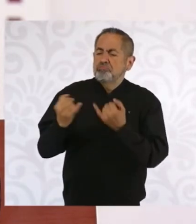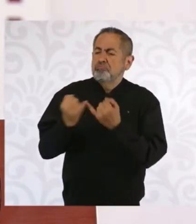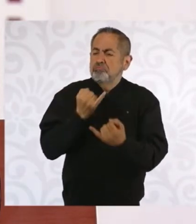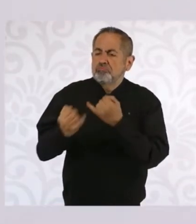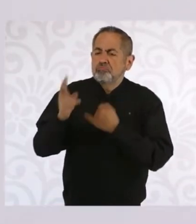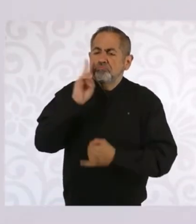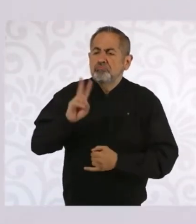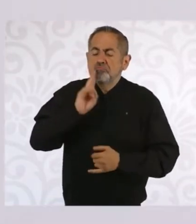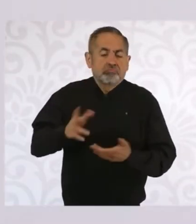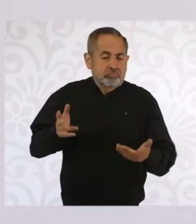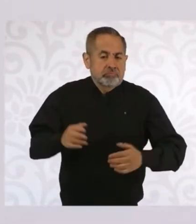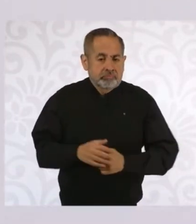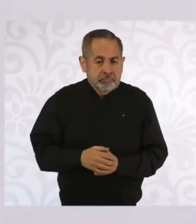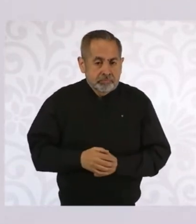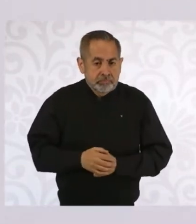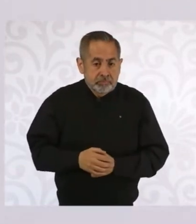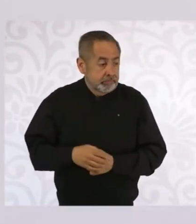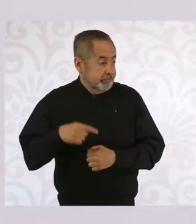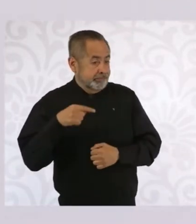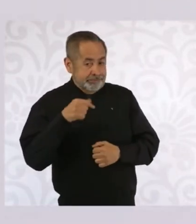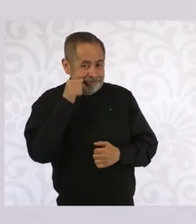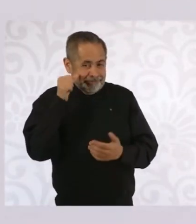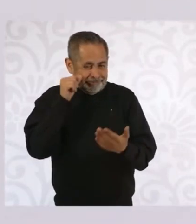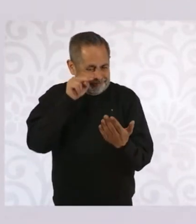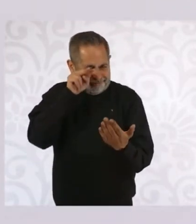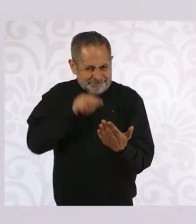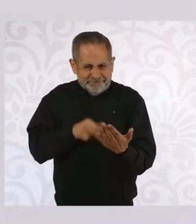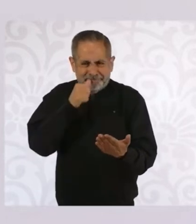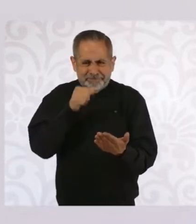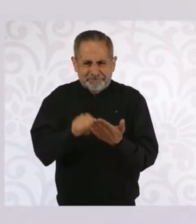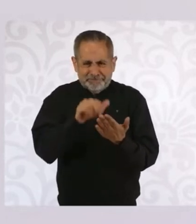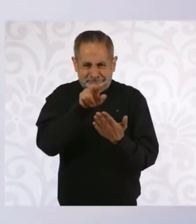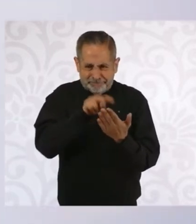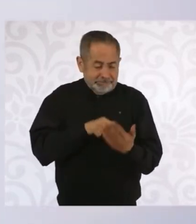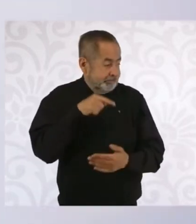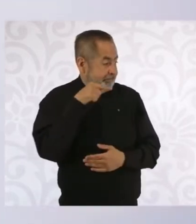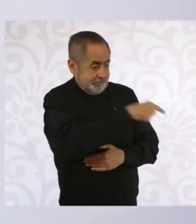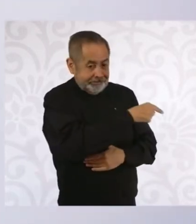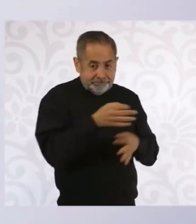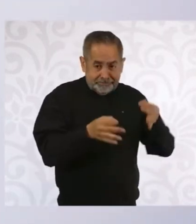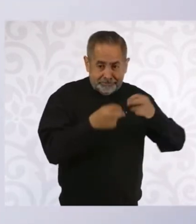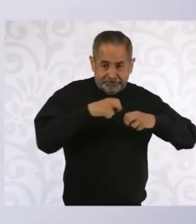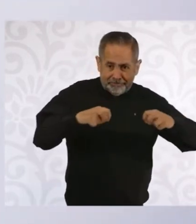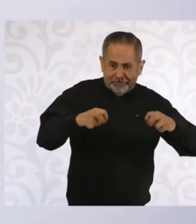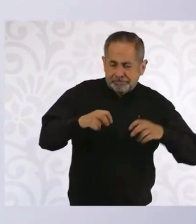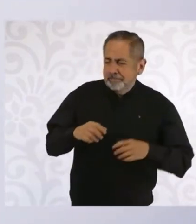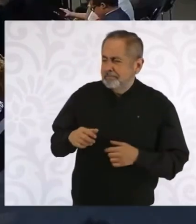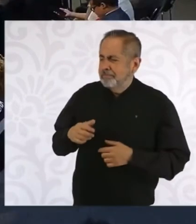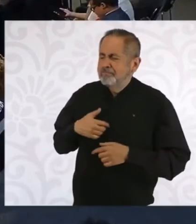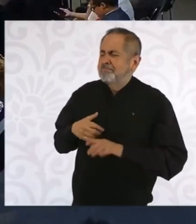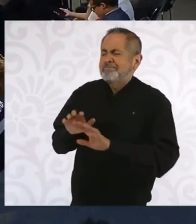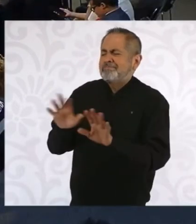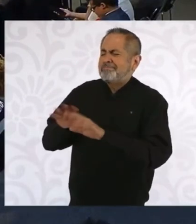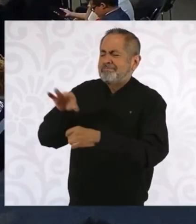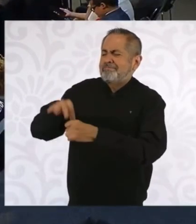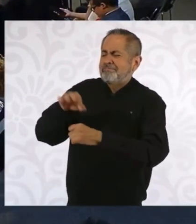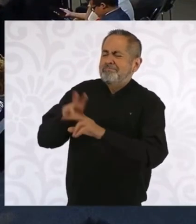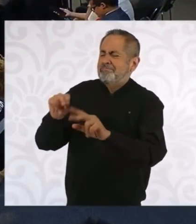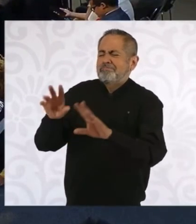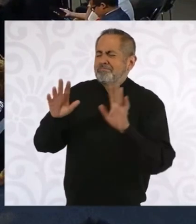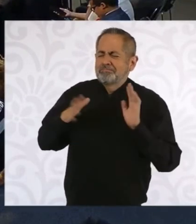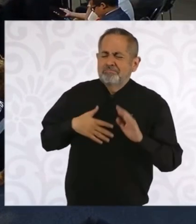yo no me voy al voto popular. Me voy a robar las palabras del presidente Andrés Manuel López